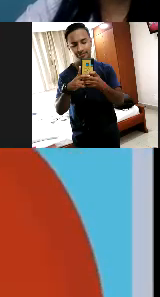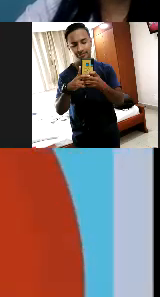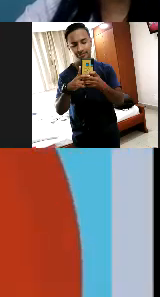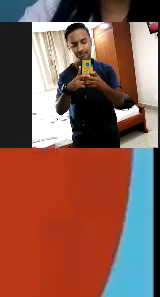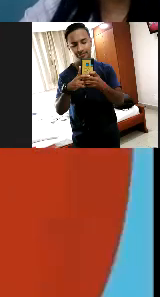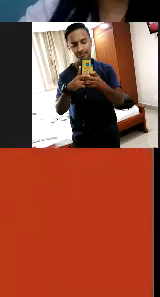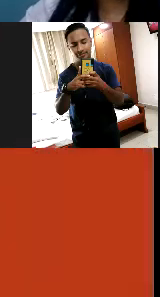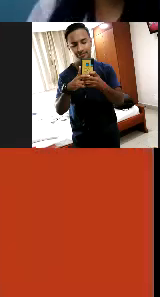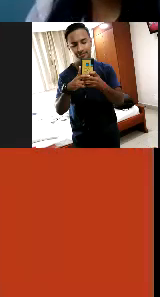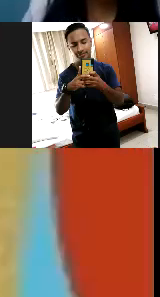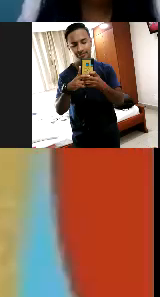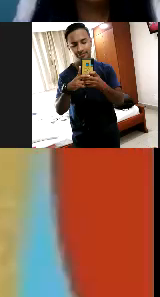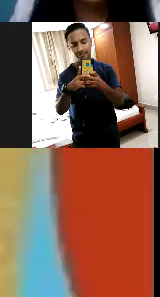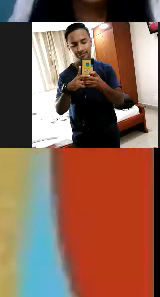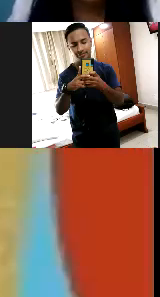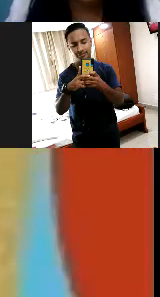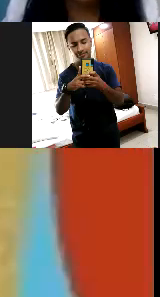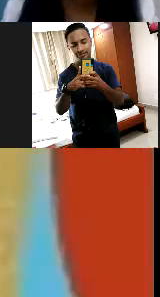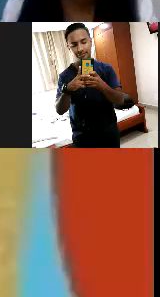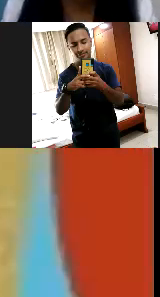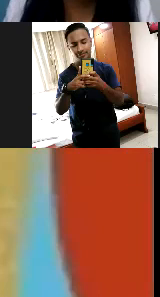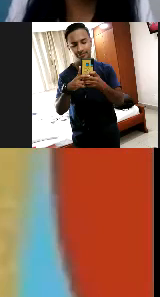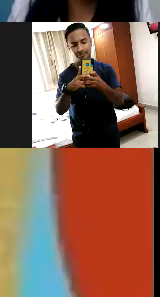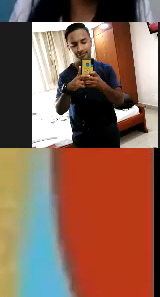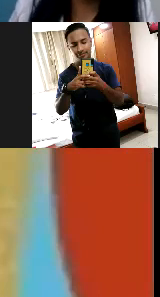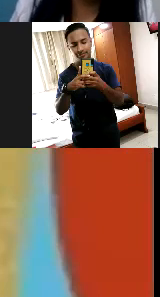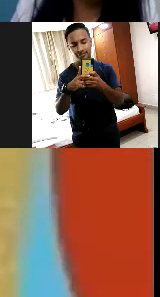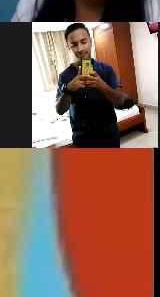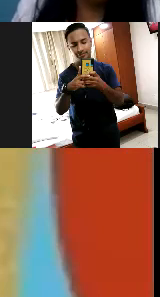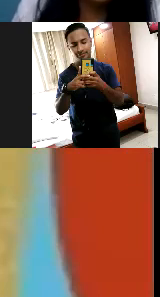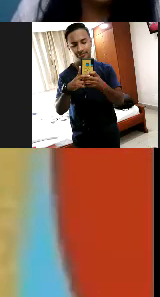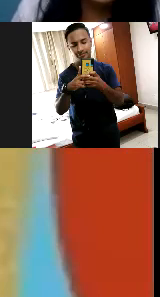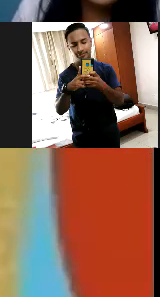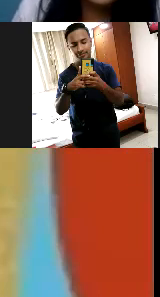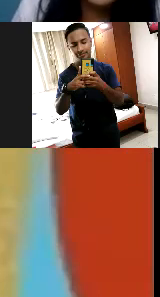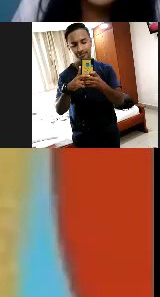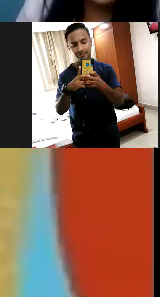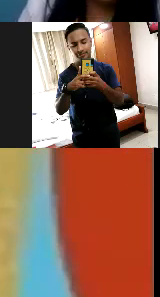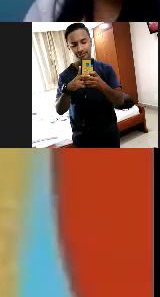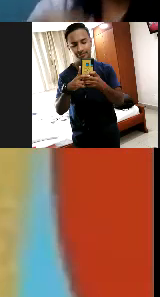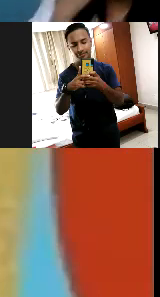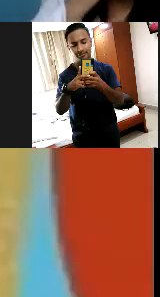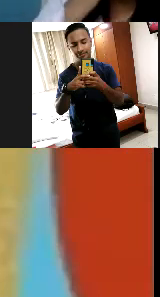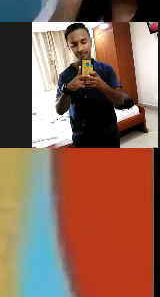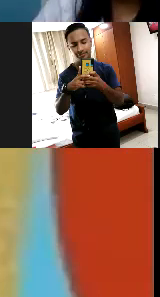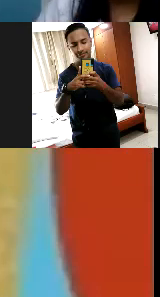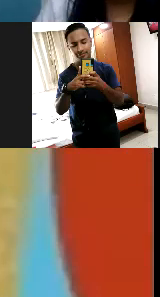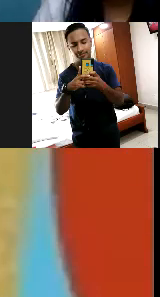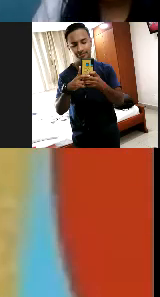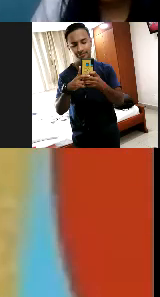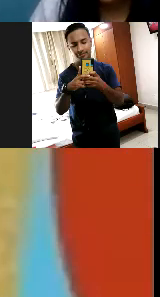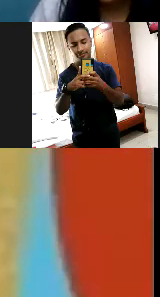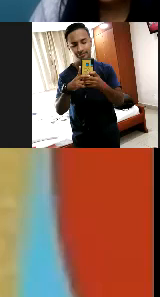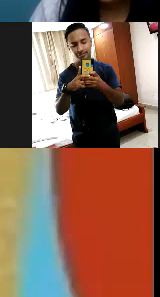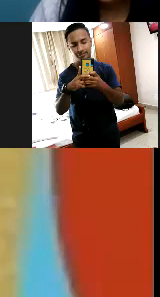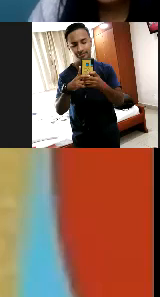¿Ya? Otra vía de acceso es la colocación de un catéter para hemodiálisis, que es la canalización